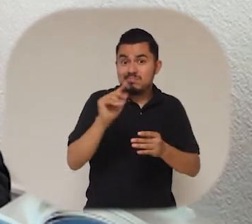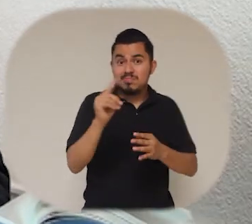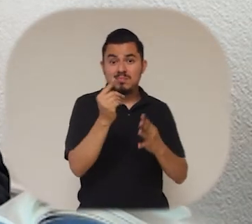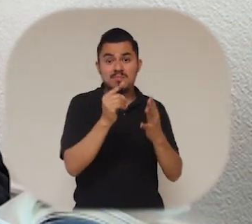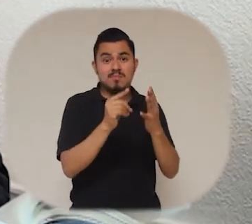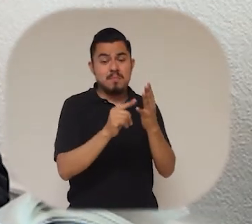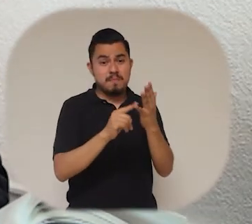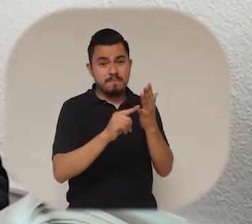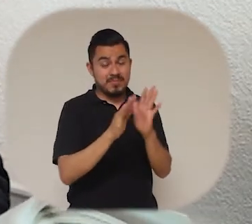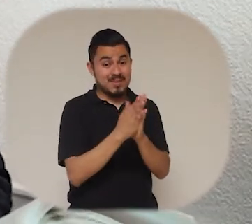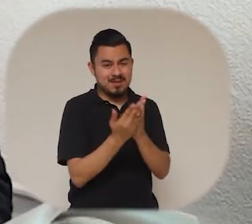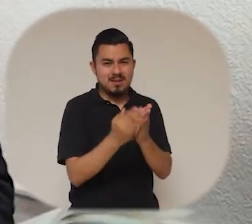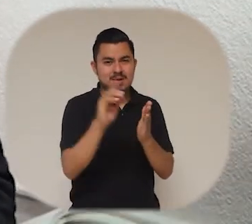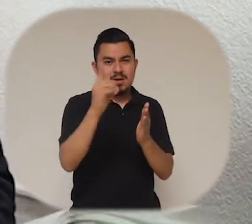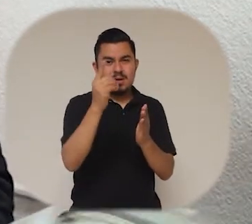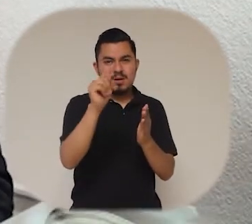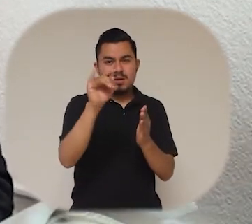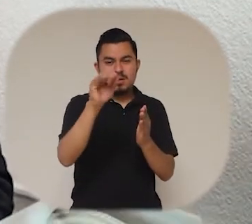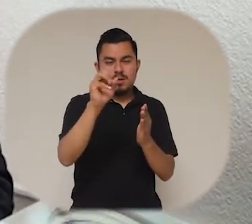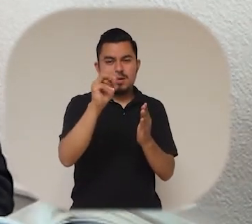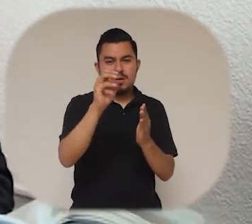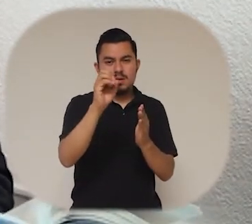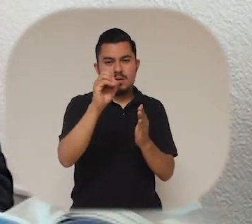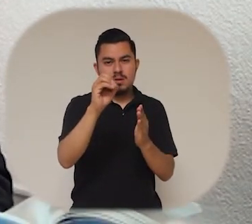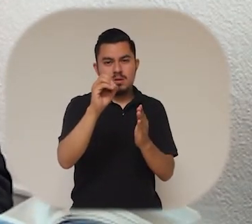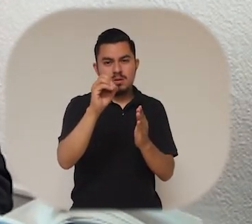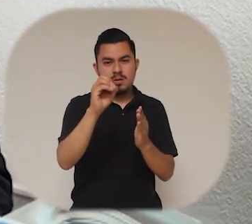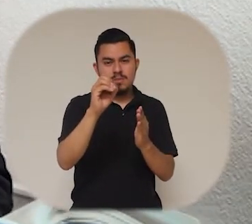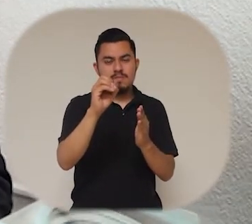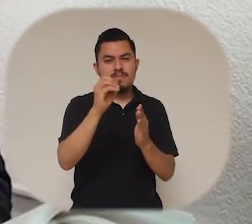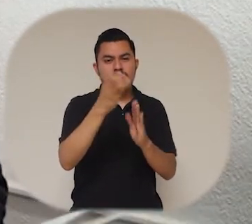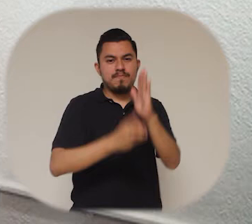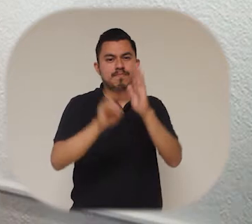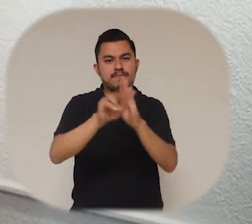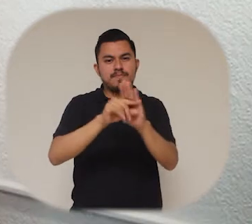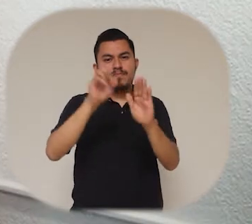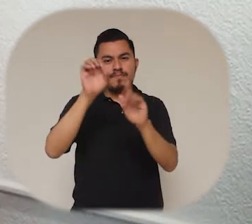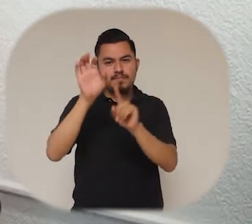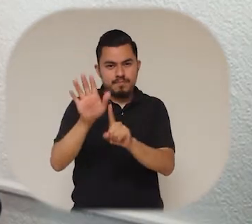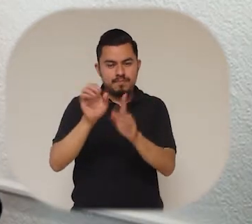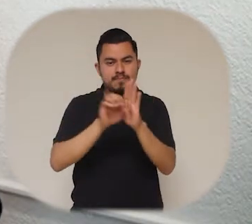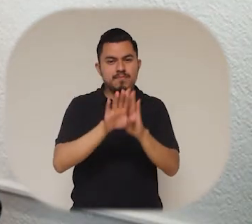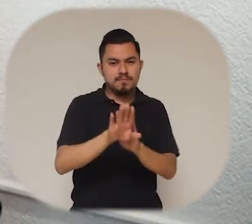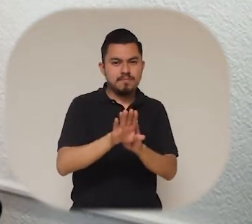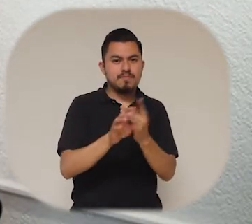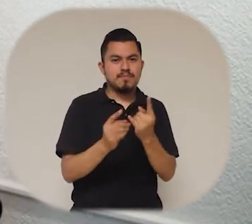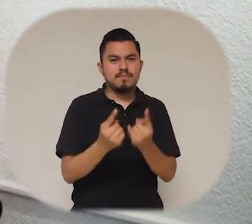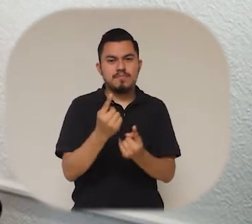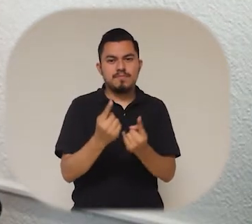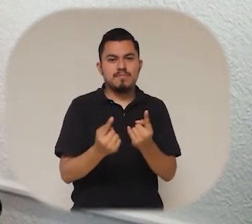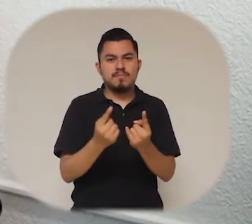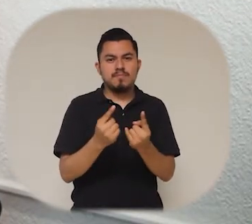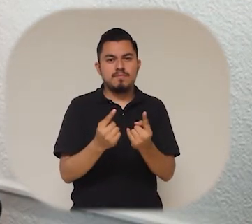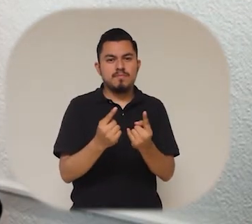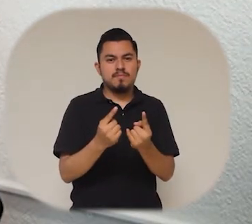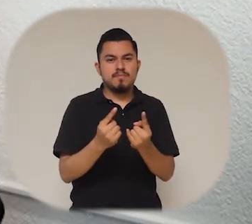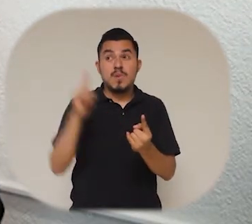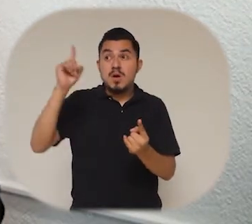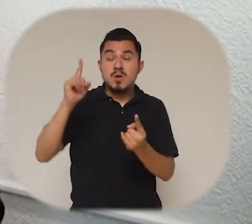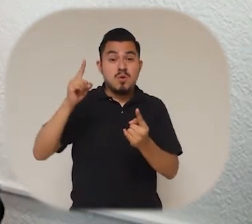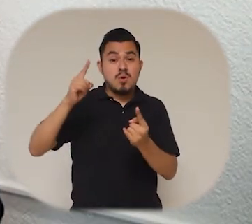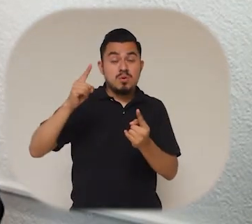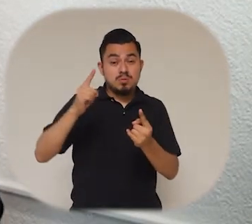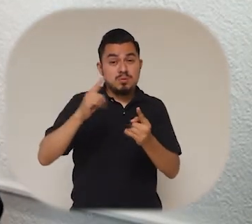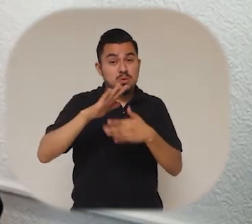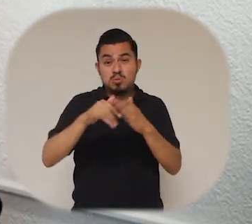dio a sí mismo en rescate por todos, de lo cual se dio testimonio a su debido tiempo. La razón por la que el Señor vino a esta tierra fue